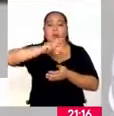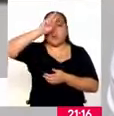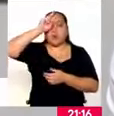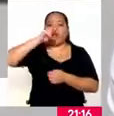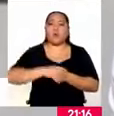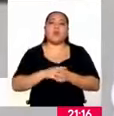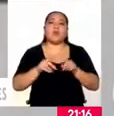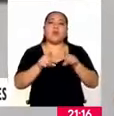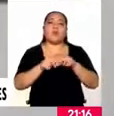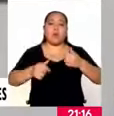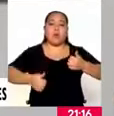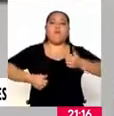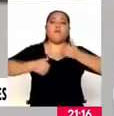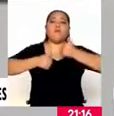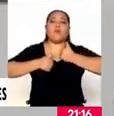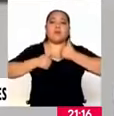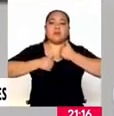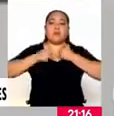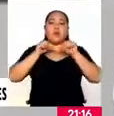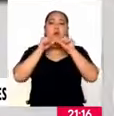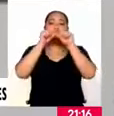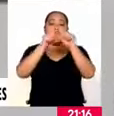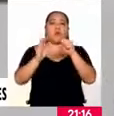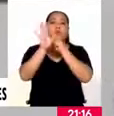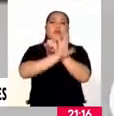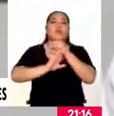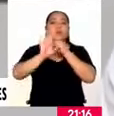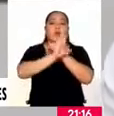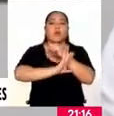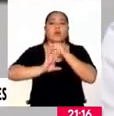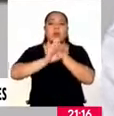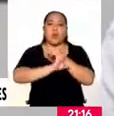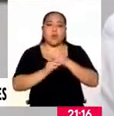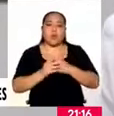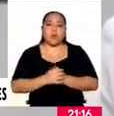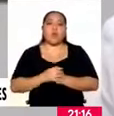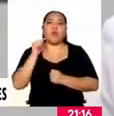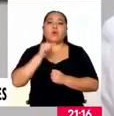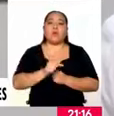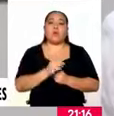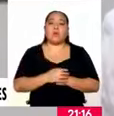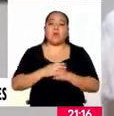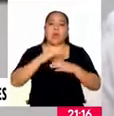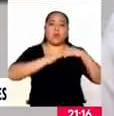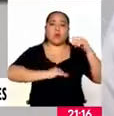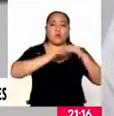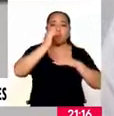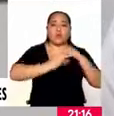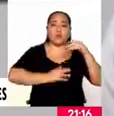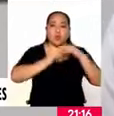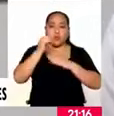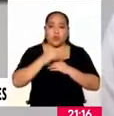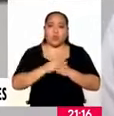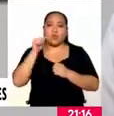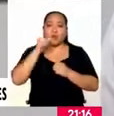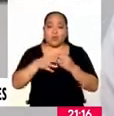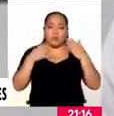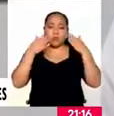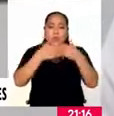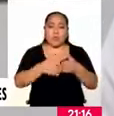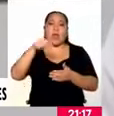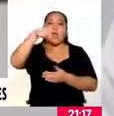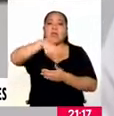específico de las Fuerzas Armadas, seguir protegiendo los activos críticos y la infraestructura estratégica, tanto